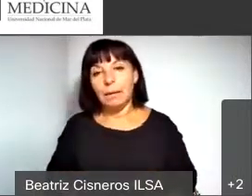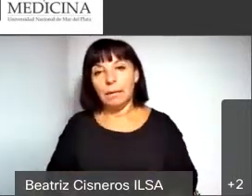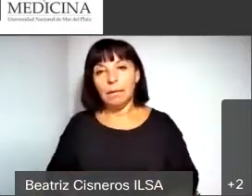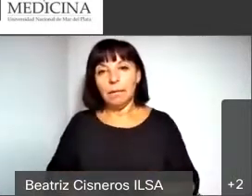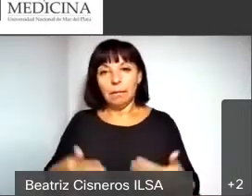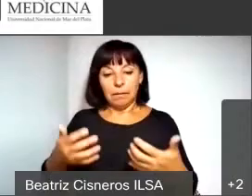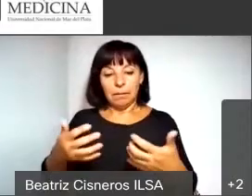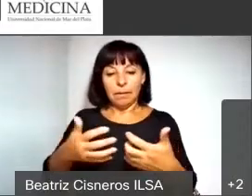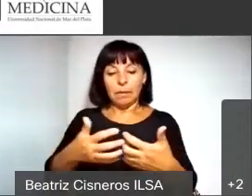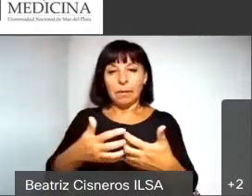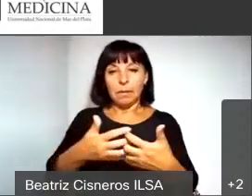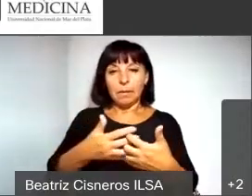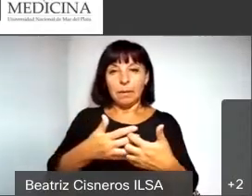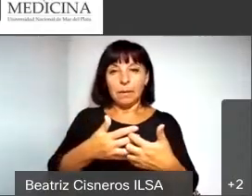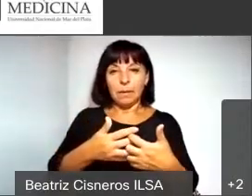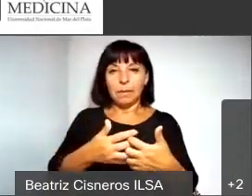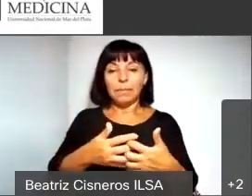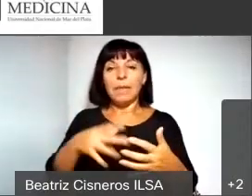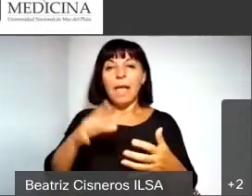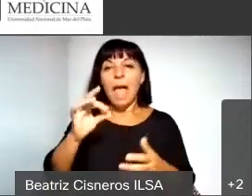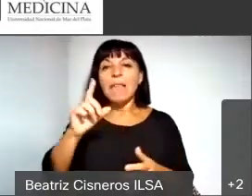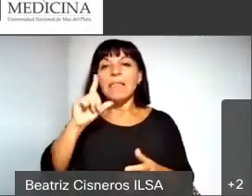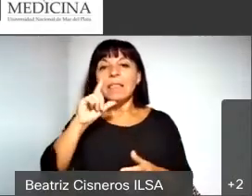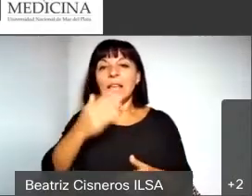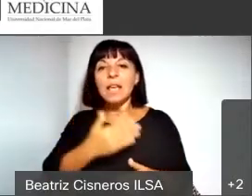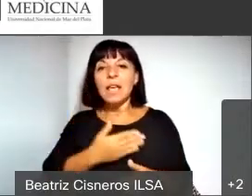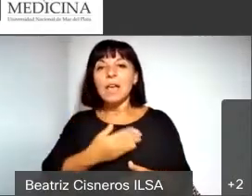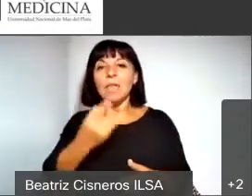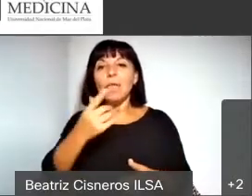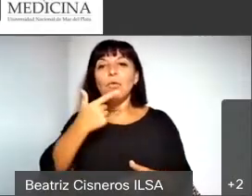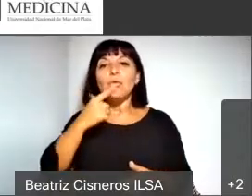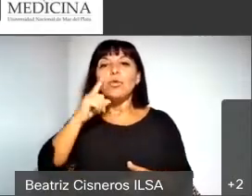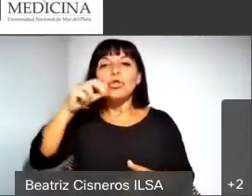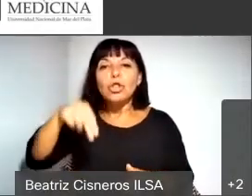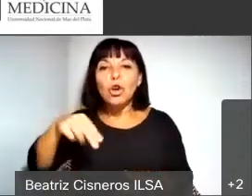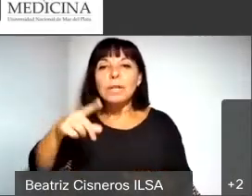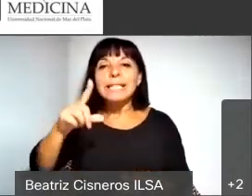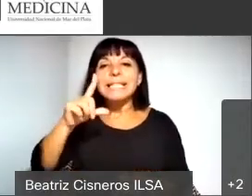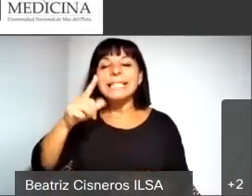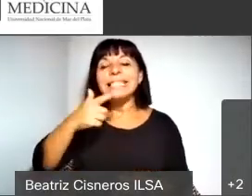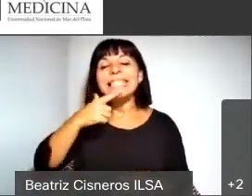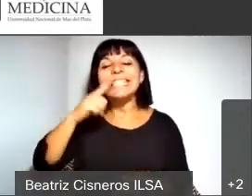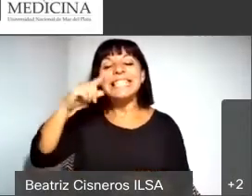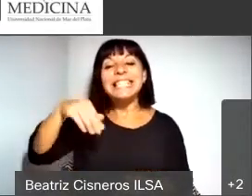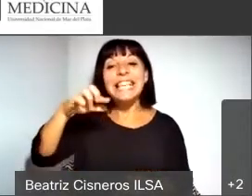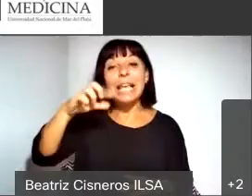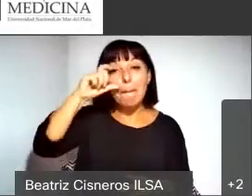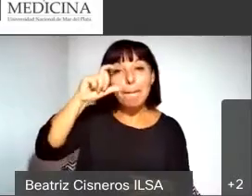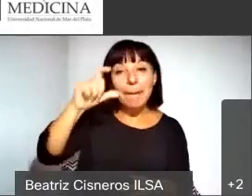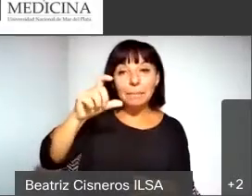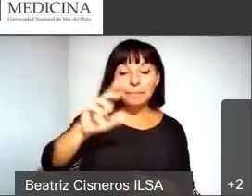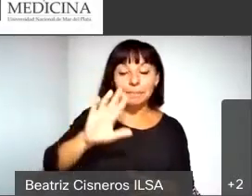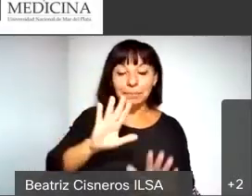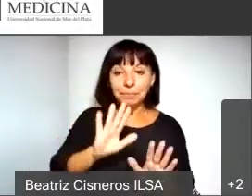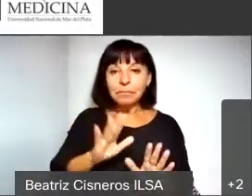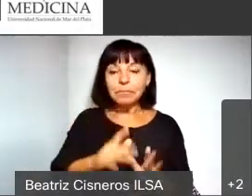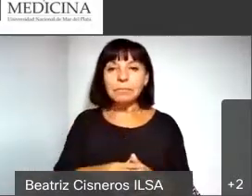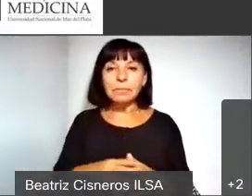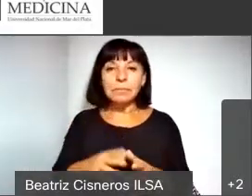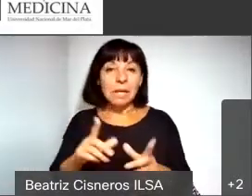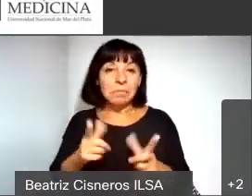pasivo que se conoce como difusión simple. Ninguna estructura media, ¿sí?